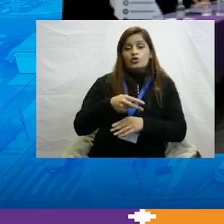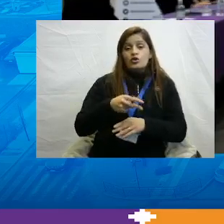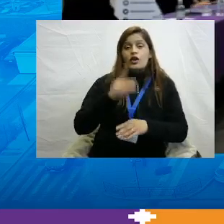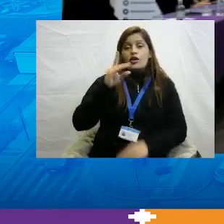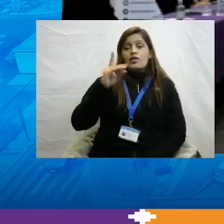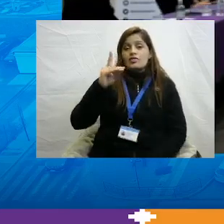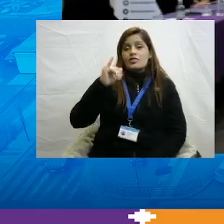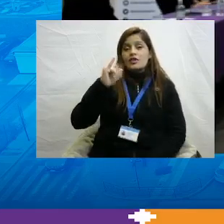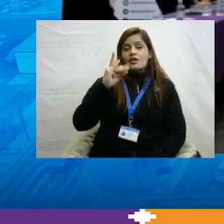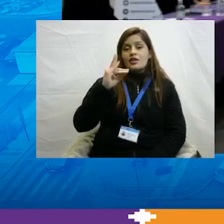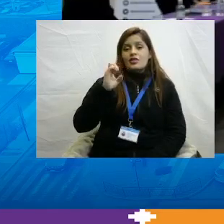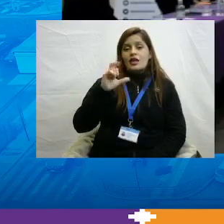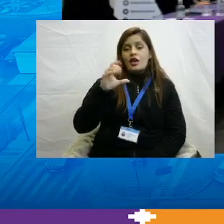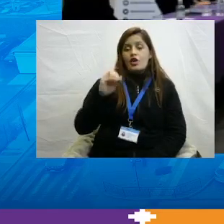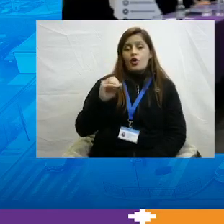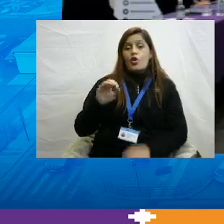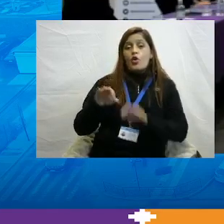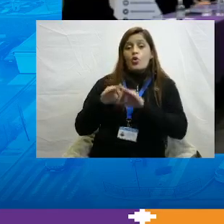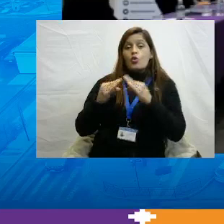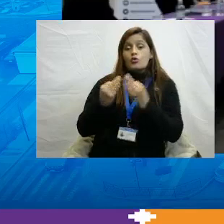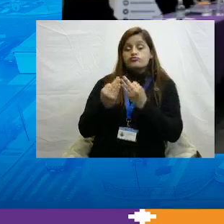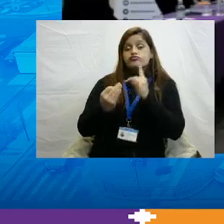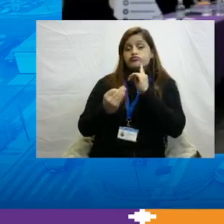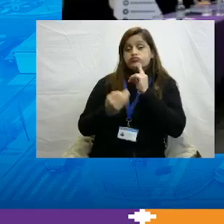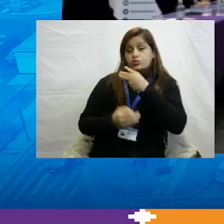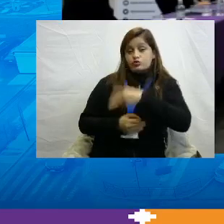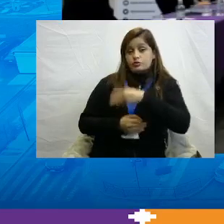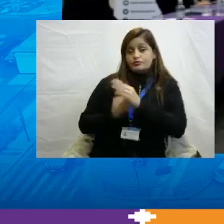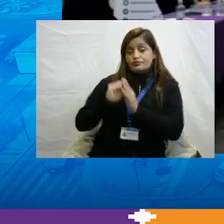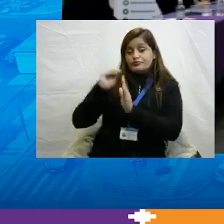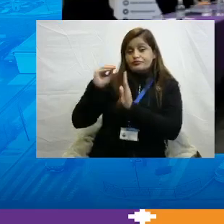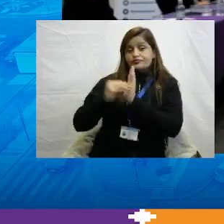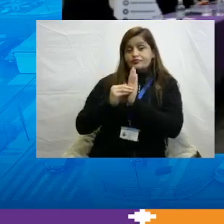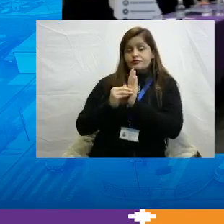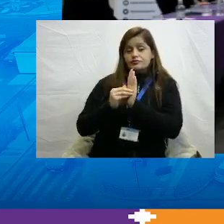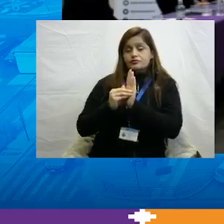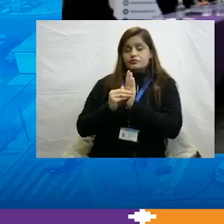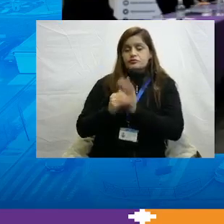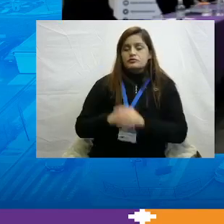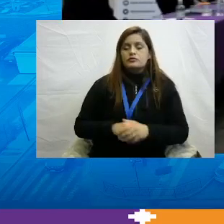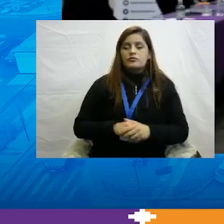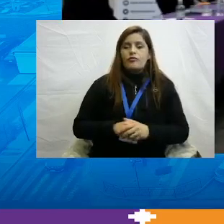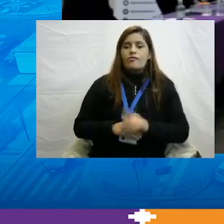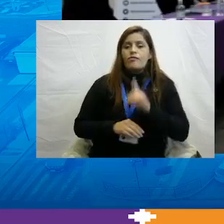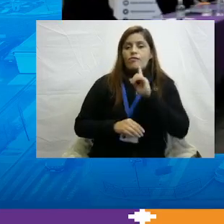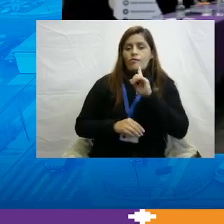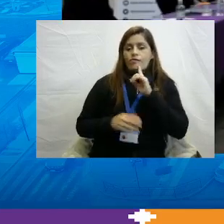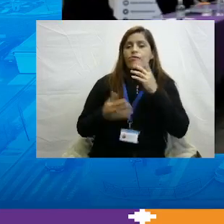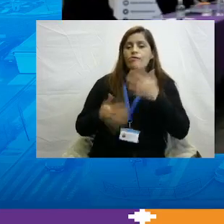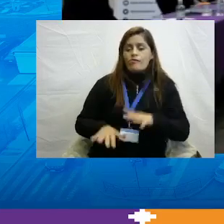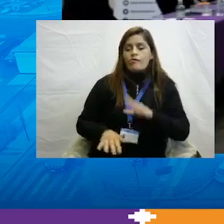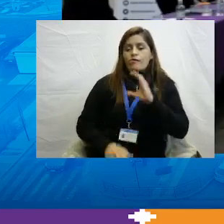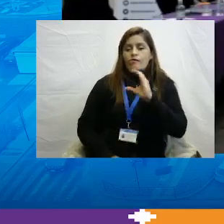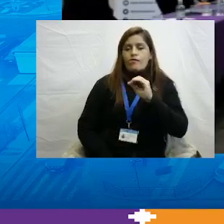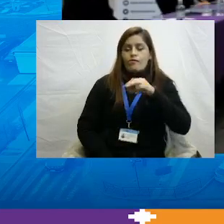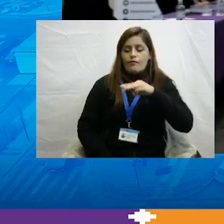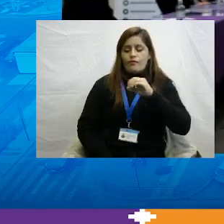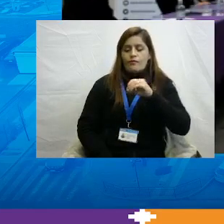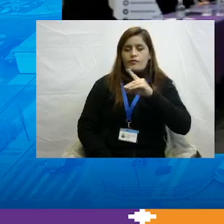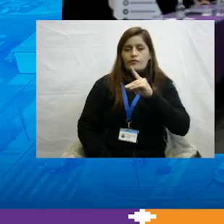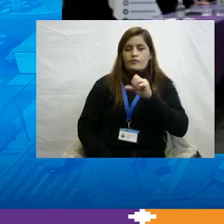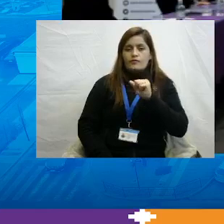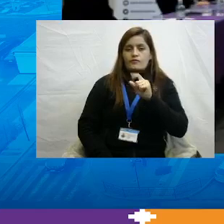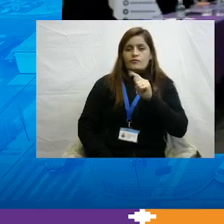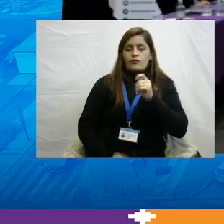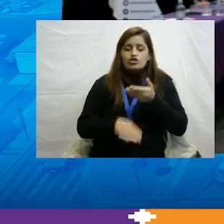IDECO, informa que el club que está constituido en la municipalidad, así como se individualiza anteriormente, tiene un comodato, un retazo